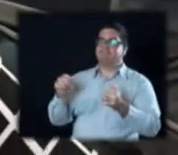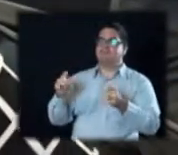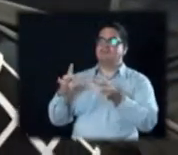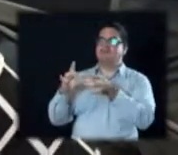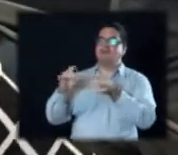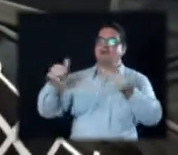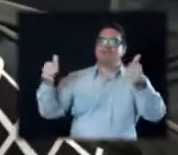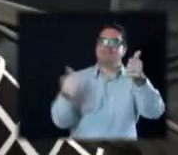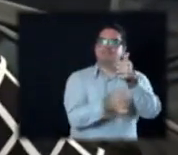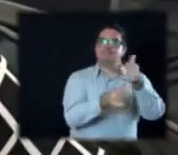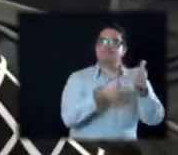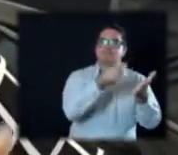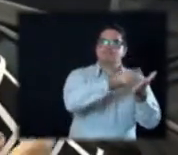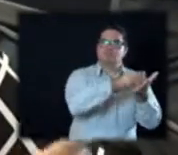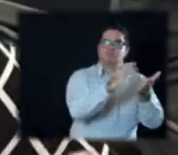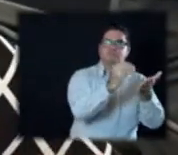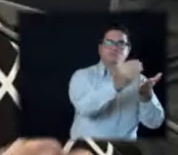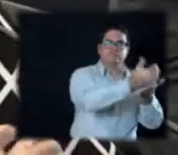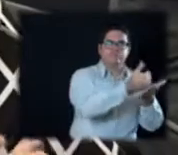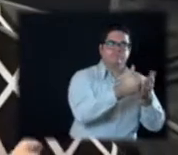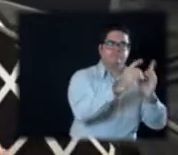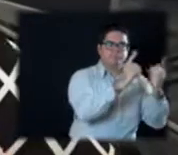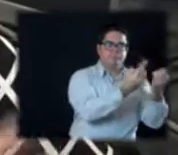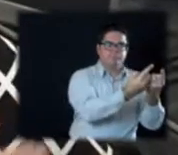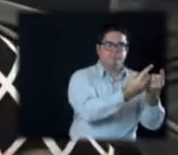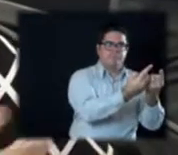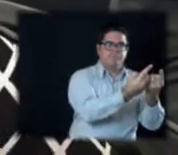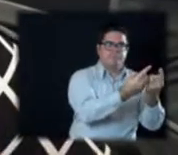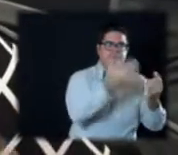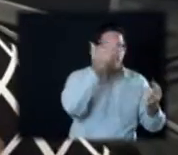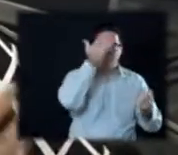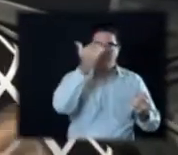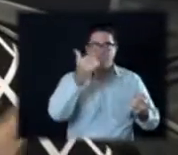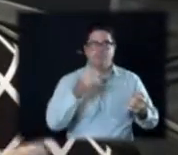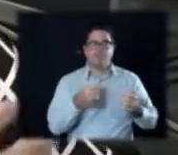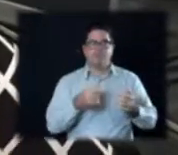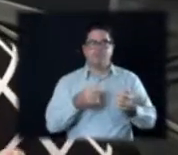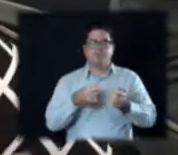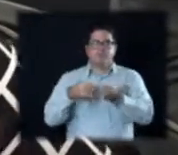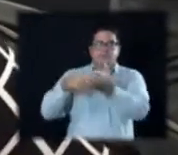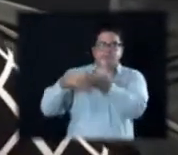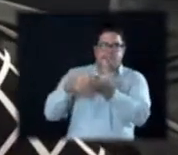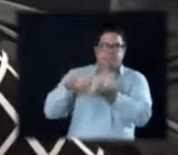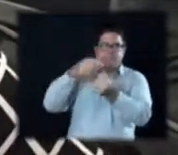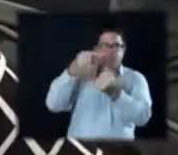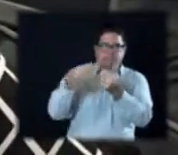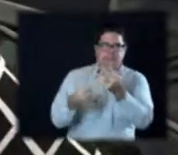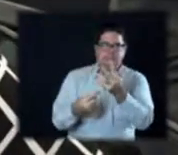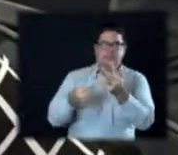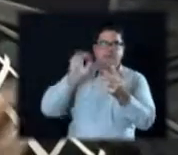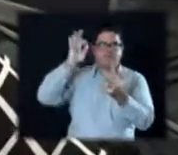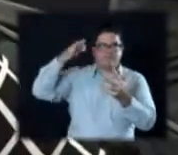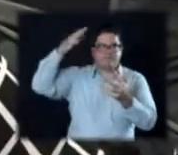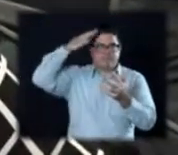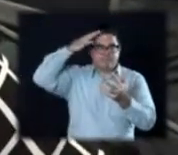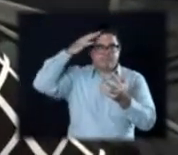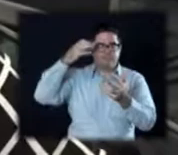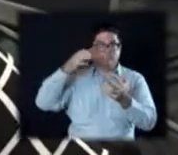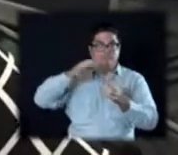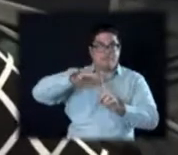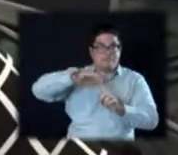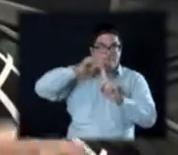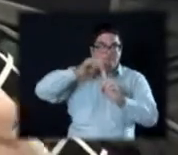tenían esta cuenta con el mismo sistema, porque supuestamente algunos requisitos de agencias federales, sobre